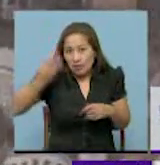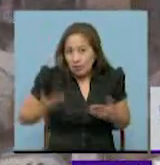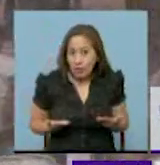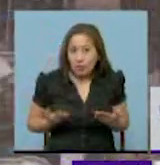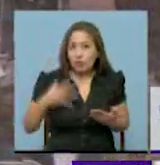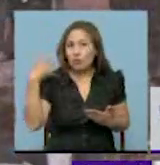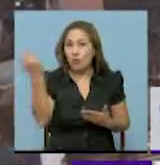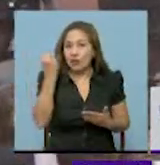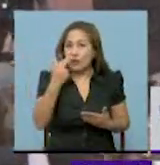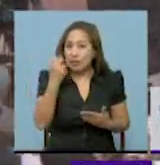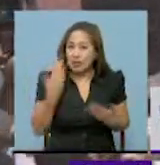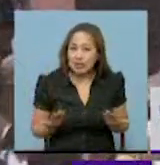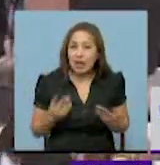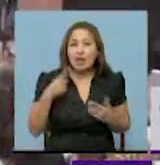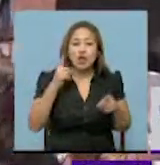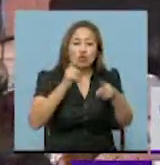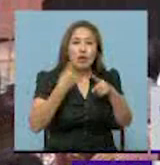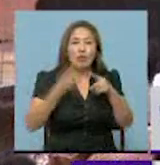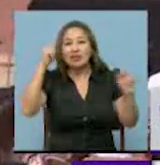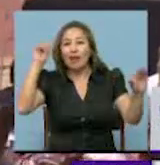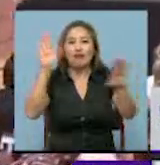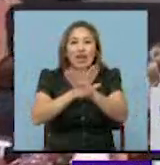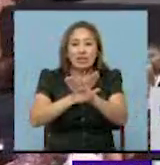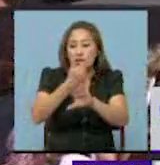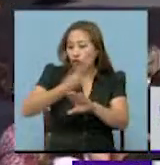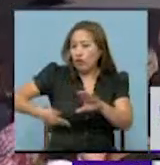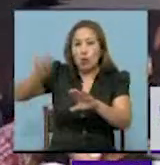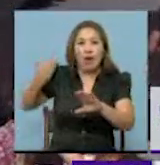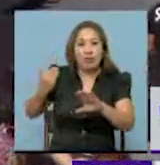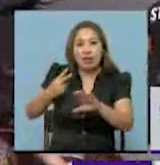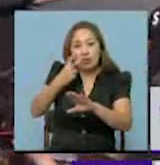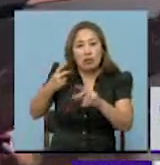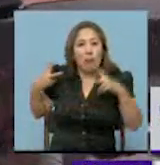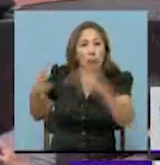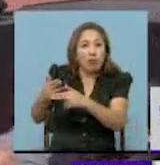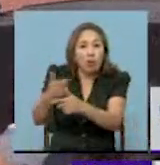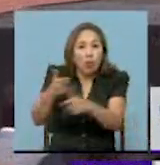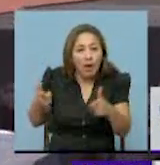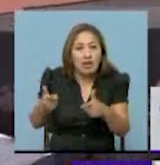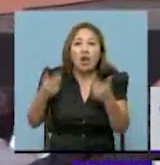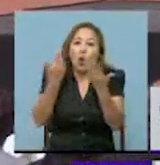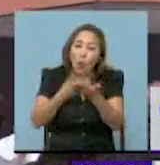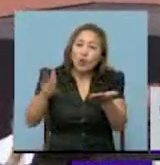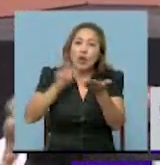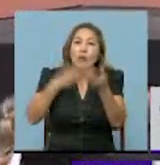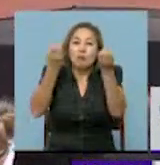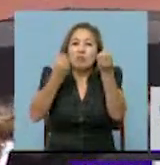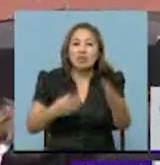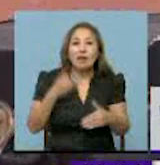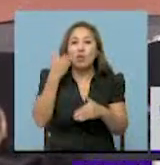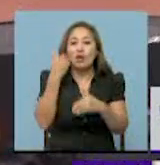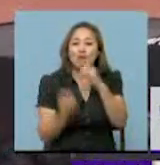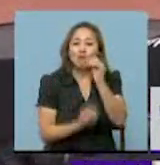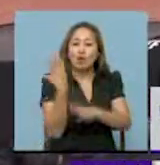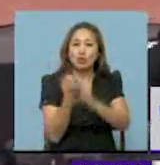porque, producto de una política equivocada en el gobierno anterior, nos quedamos sin energía. Y ahora estamos empezando a tener energía,